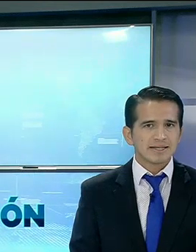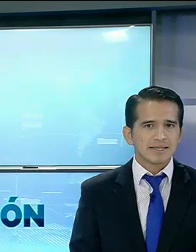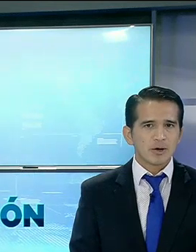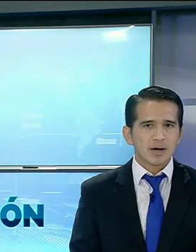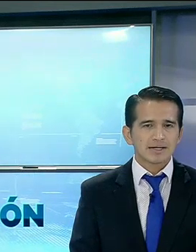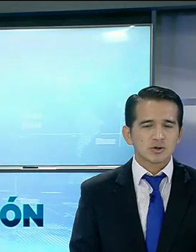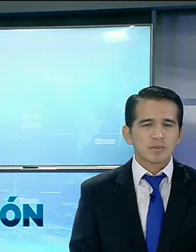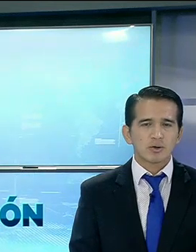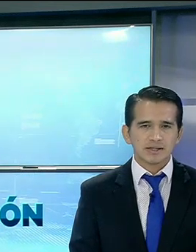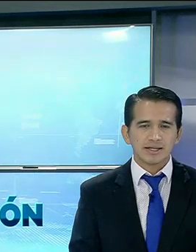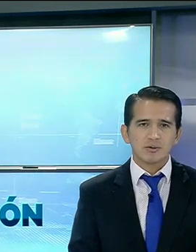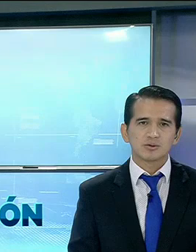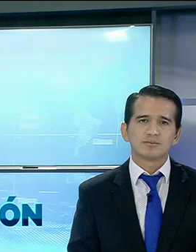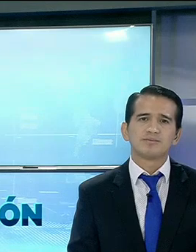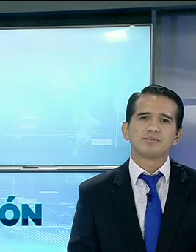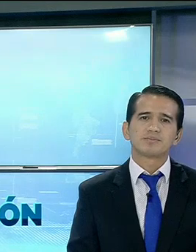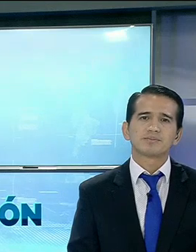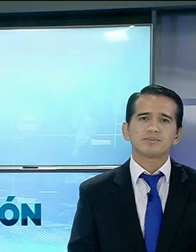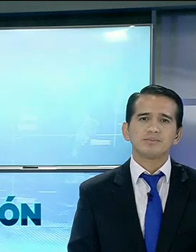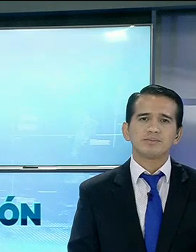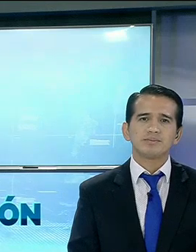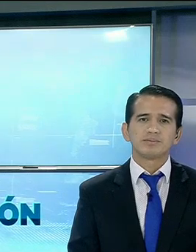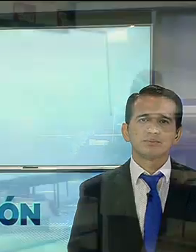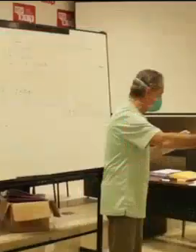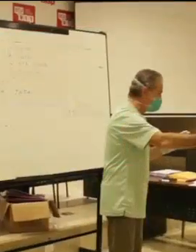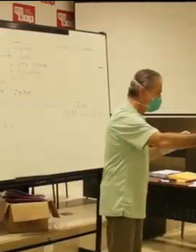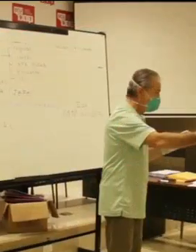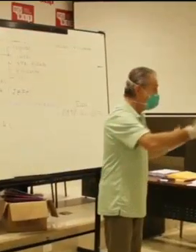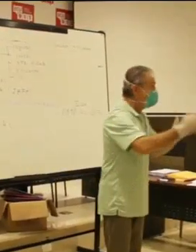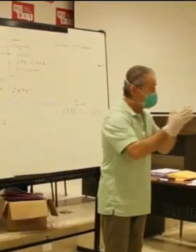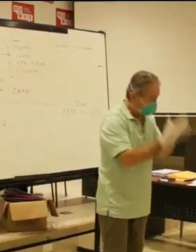se han presentado casos positivos.